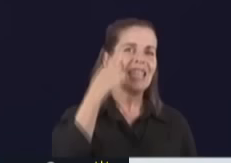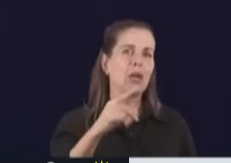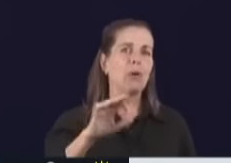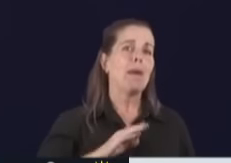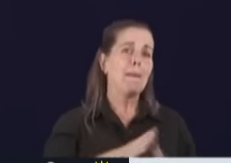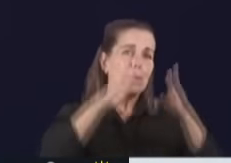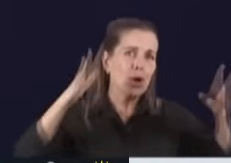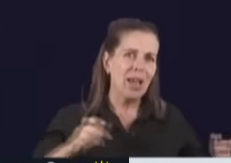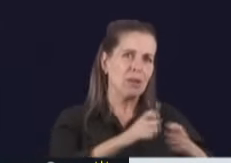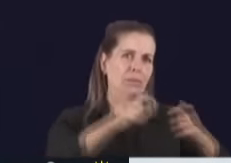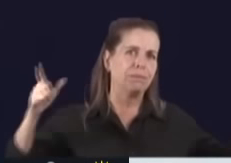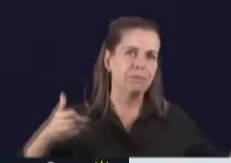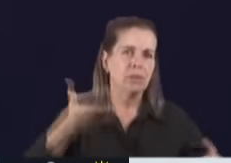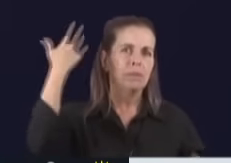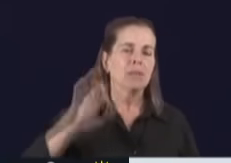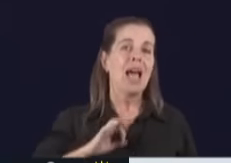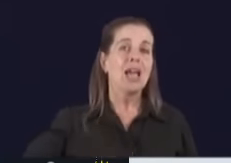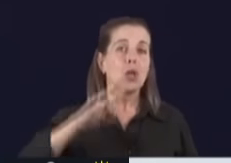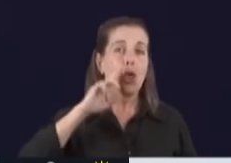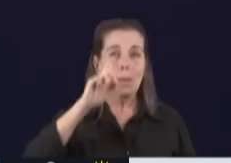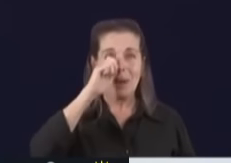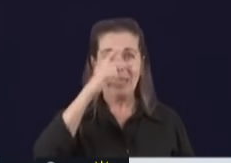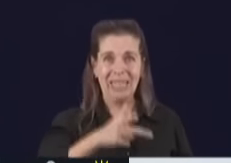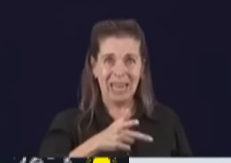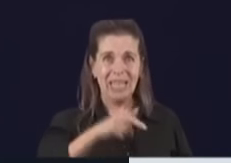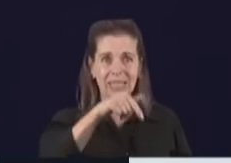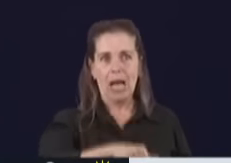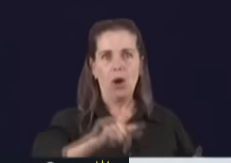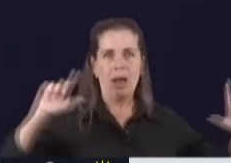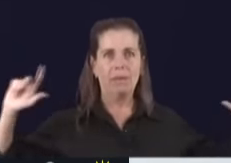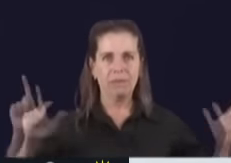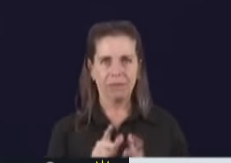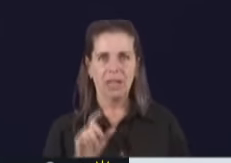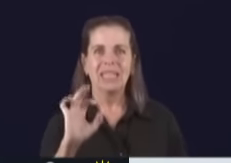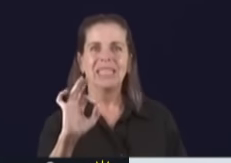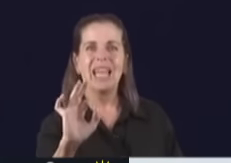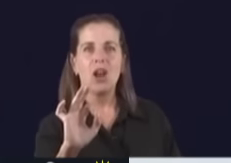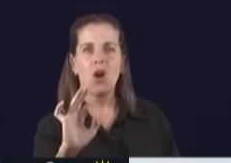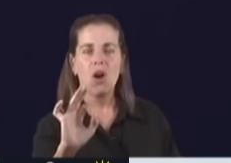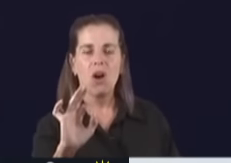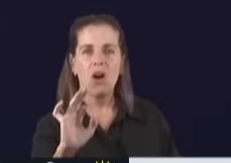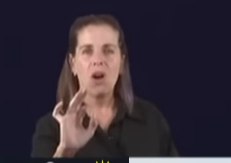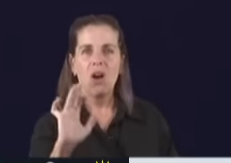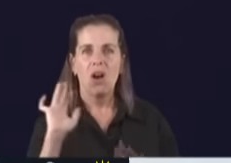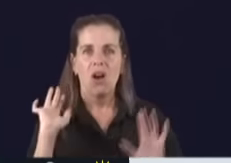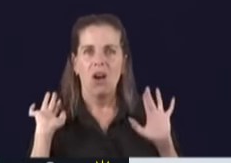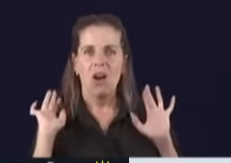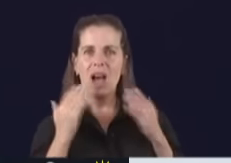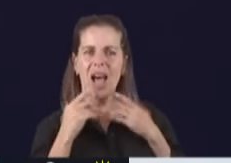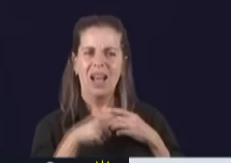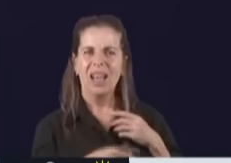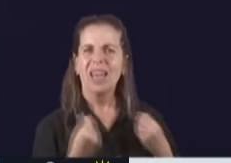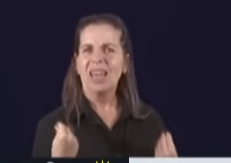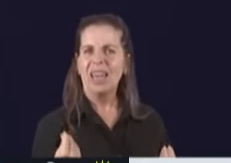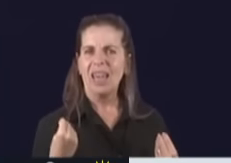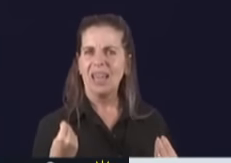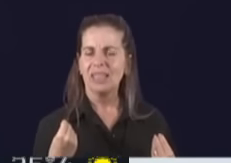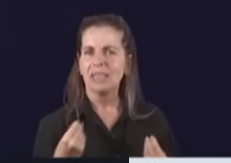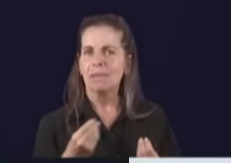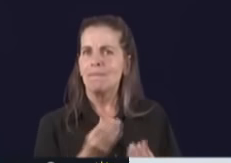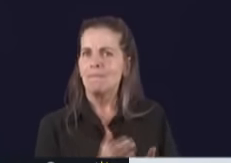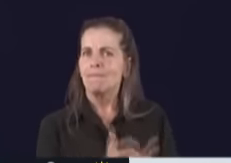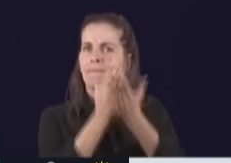cuando iniciamos nosotros la gestión en el 2023 a 0. Esto no solo tiene que ver con el rigor del cumplimiento